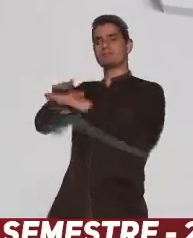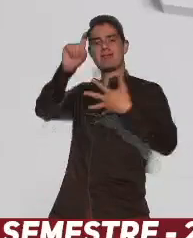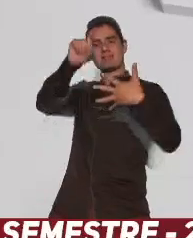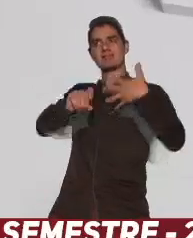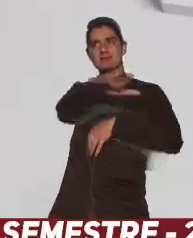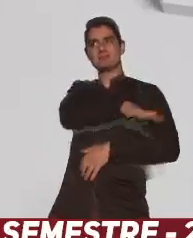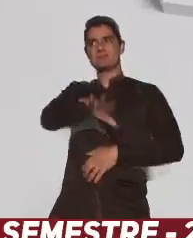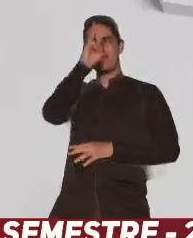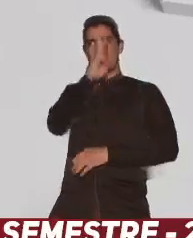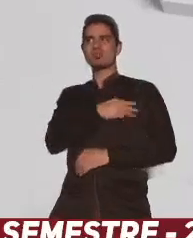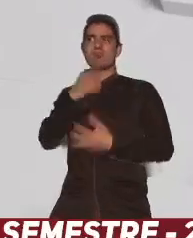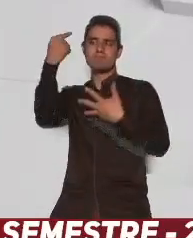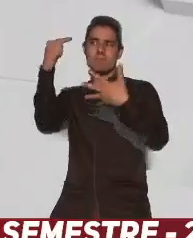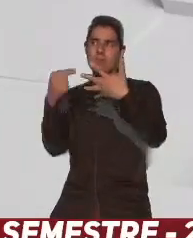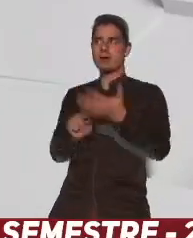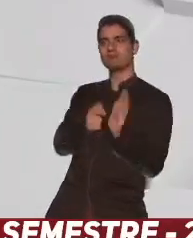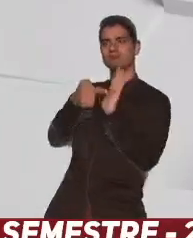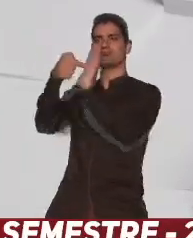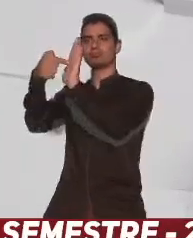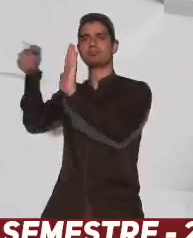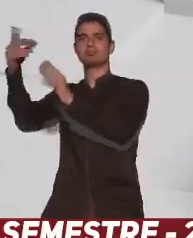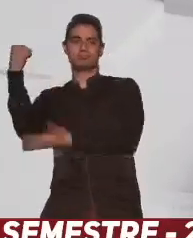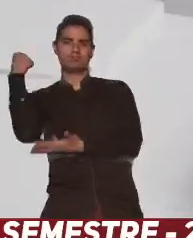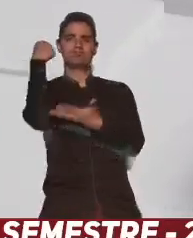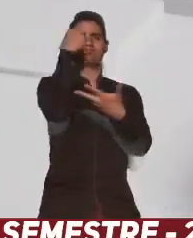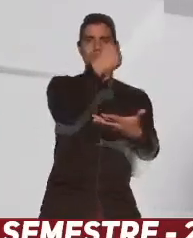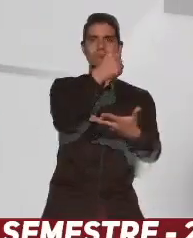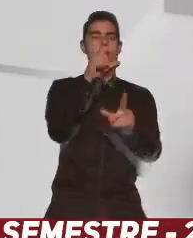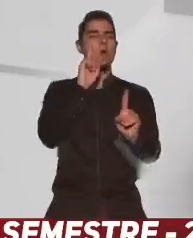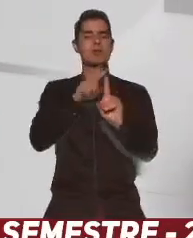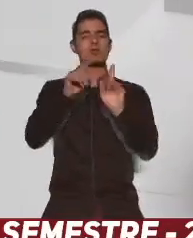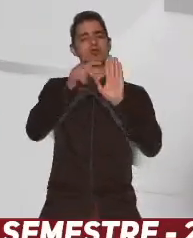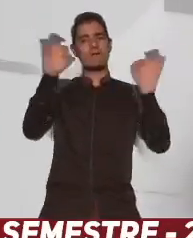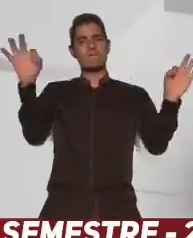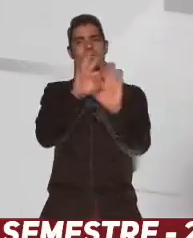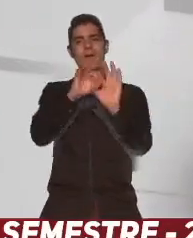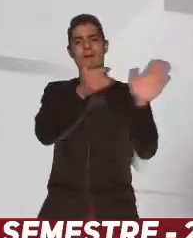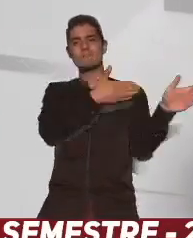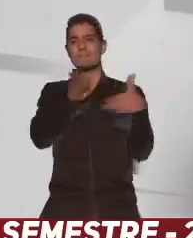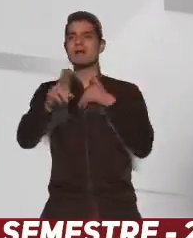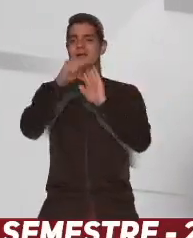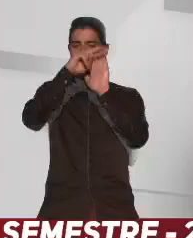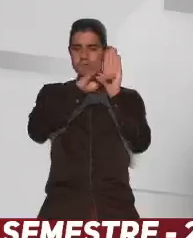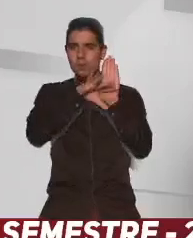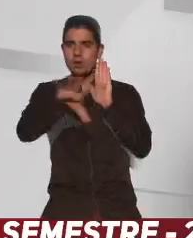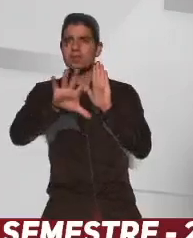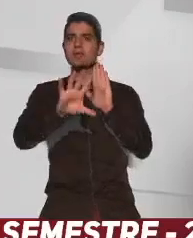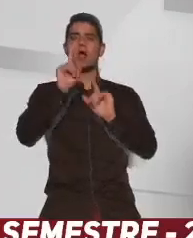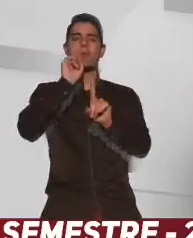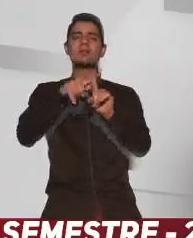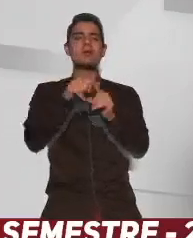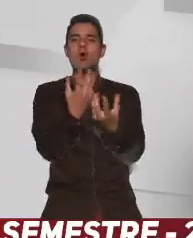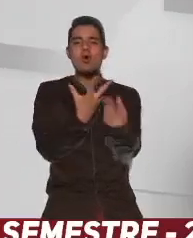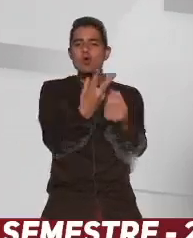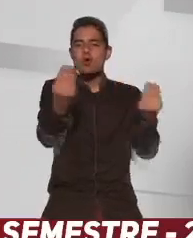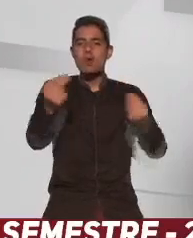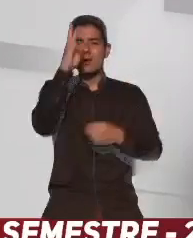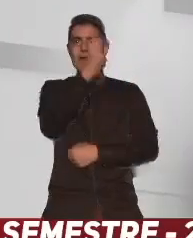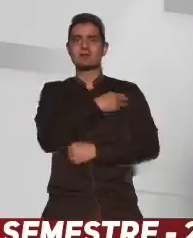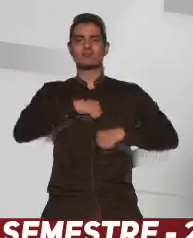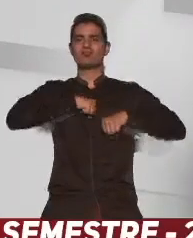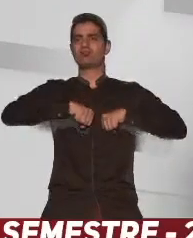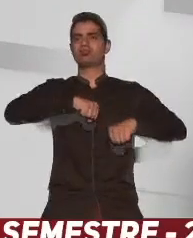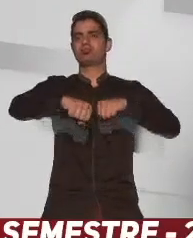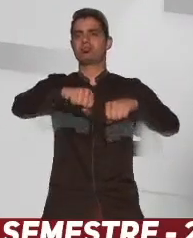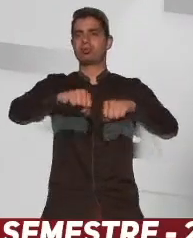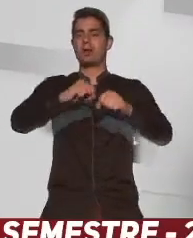Jefatura de Estado Mayor de Planes y Políticas para la gestión de las unidades dentro de la vigencia y el cumplimiento constitucional. El